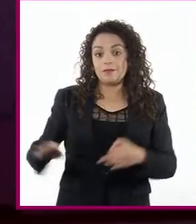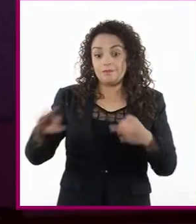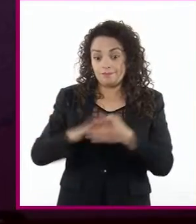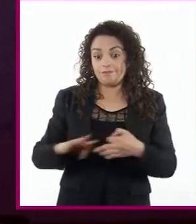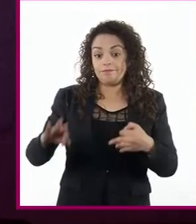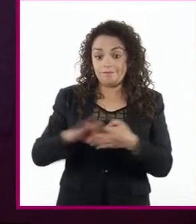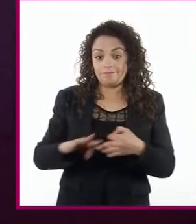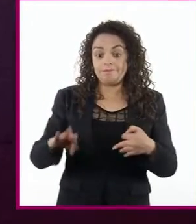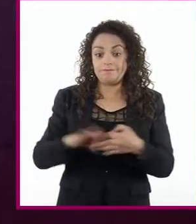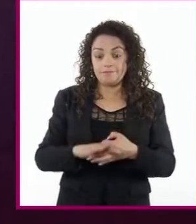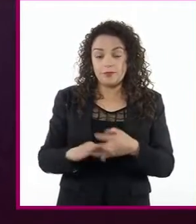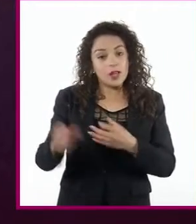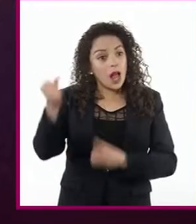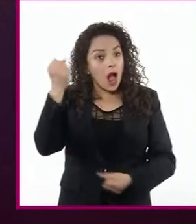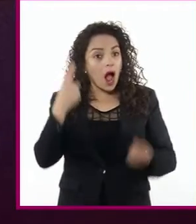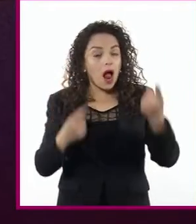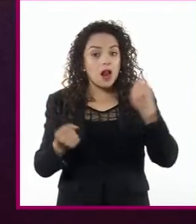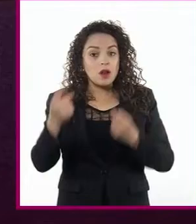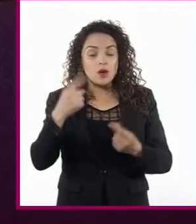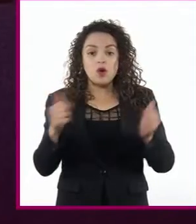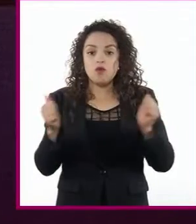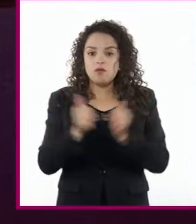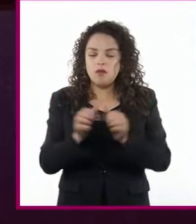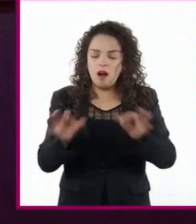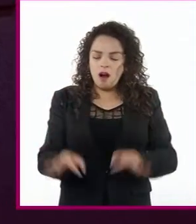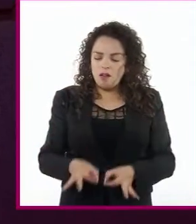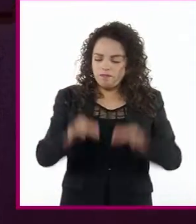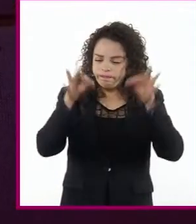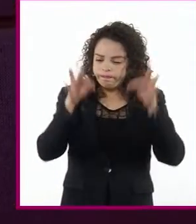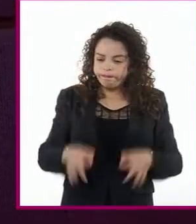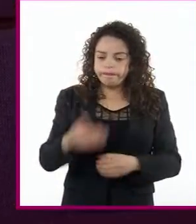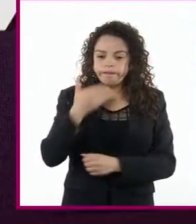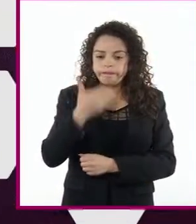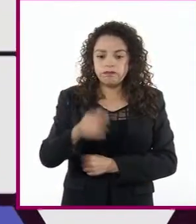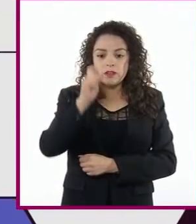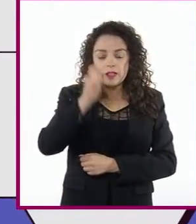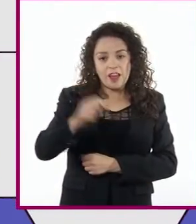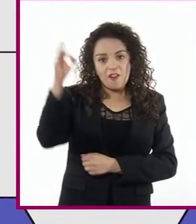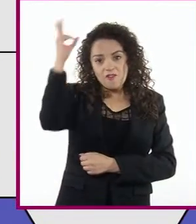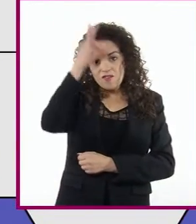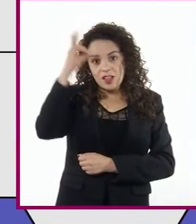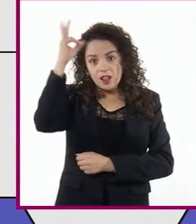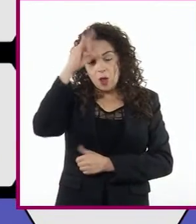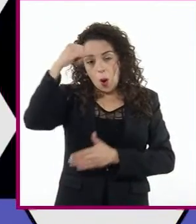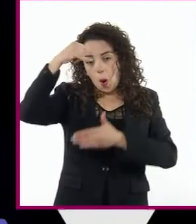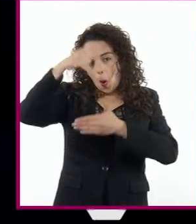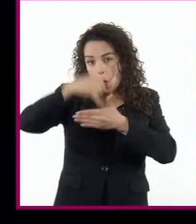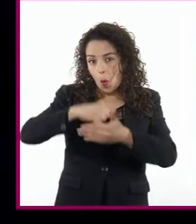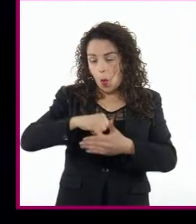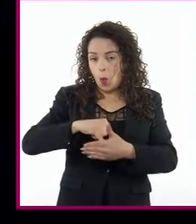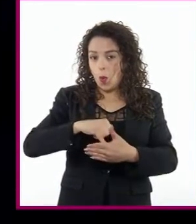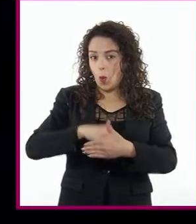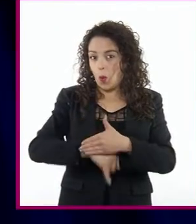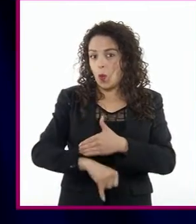soliloquios, algunos con auténtica profundidad filosófica.